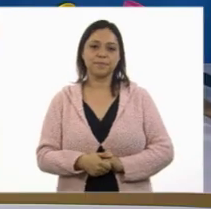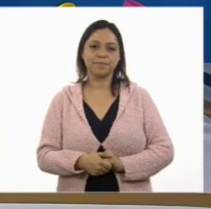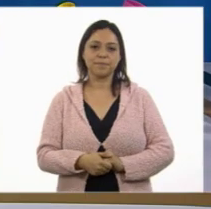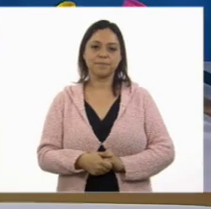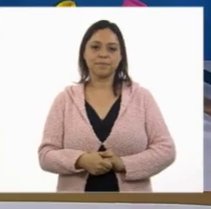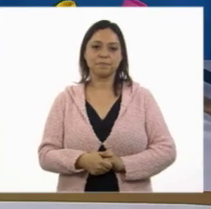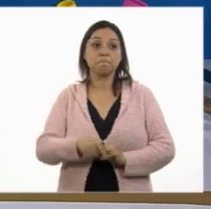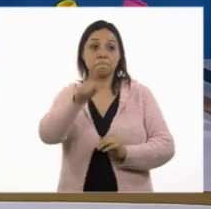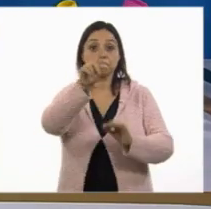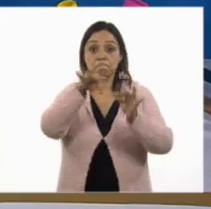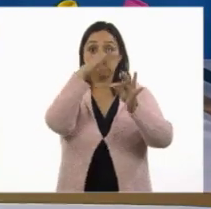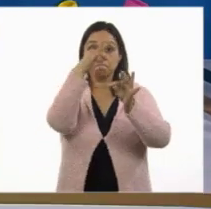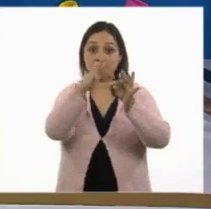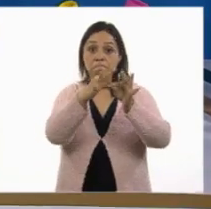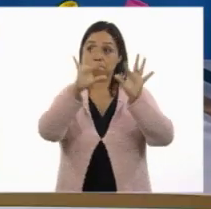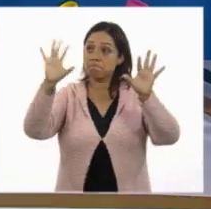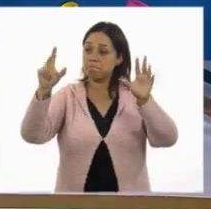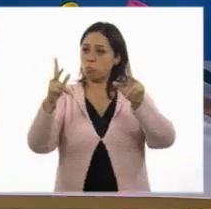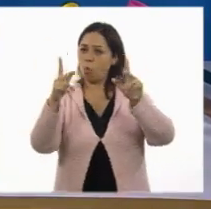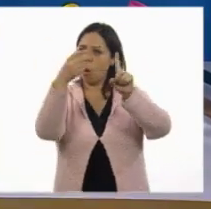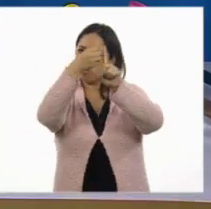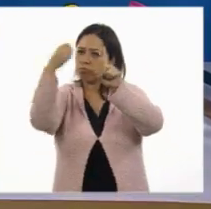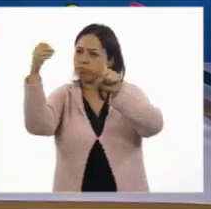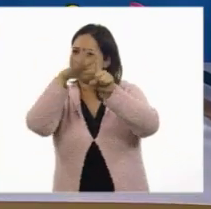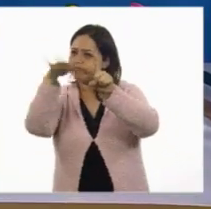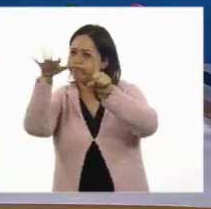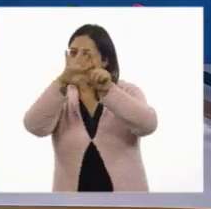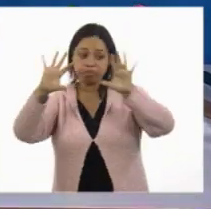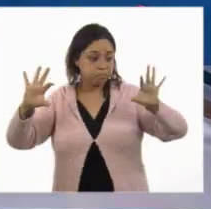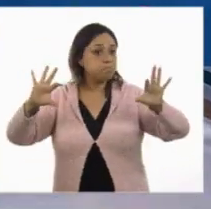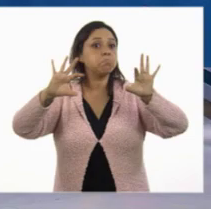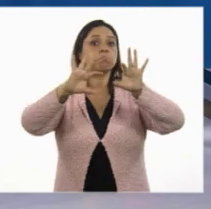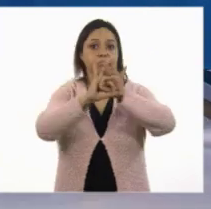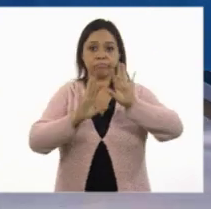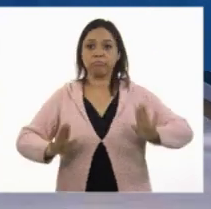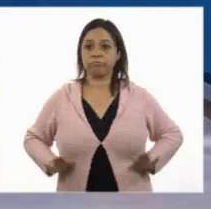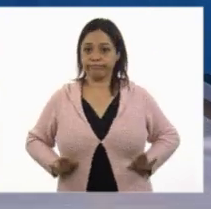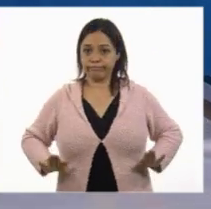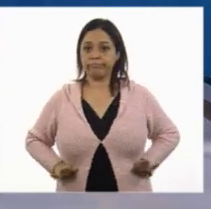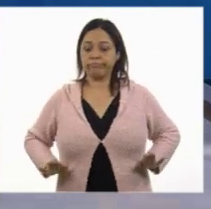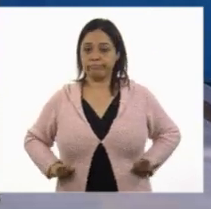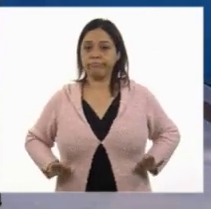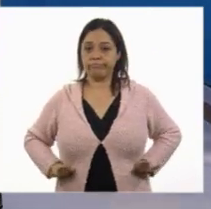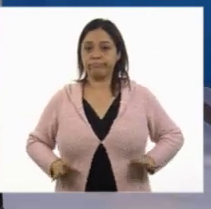¿Esa cumple también? Tiene el ángulo recto. Tiene un ángulo recto, perfecto.